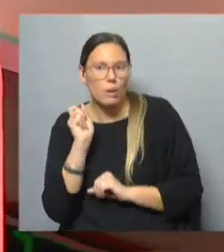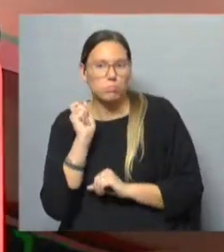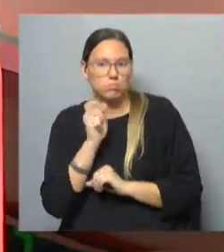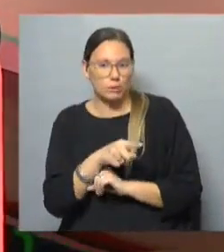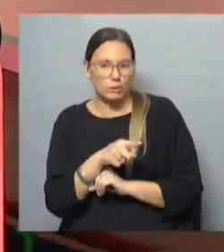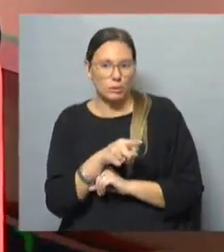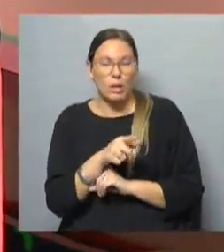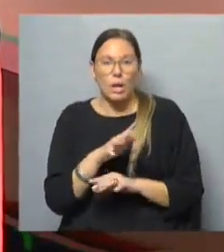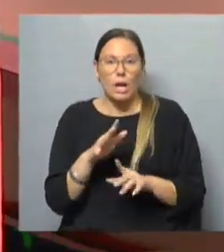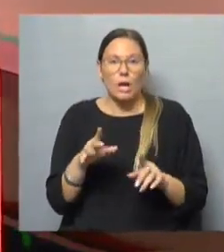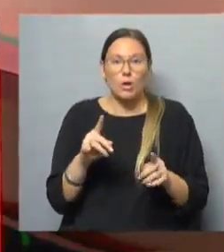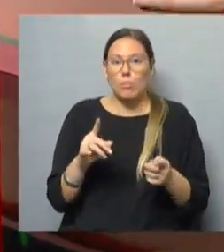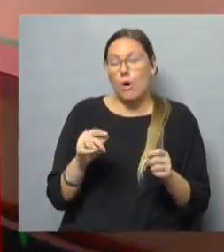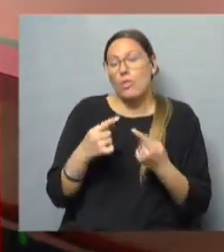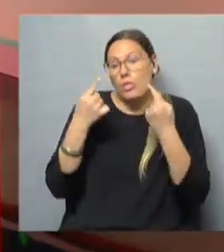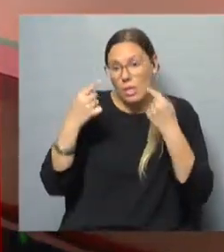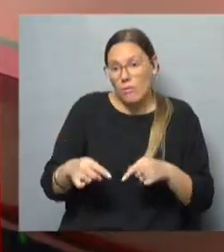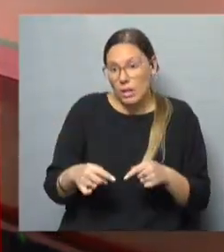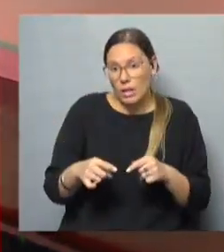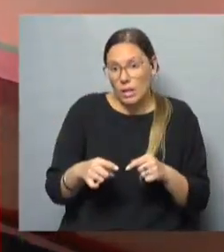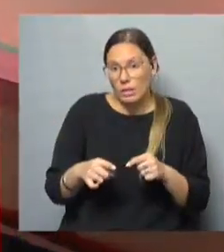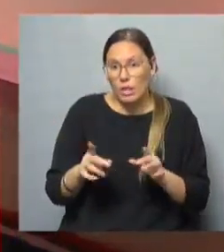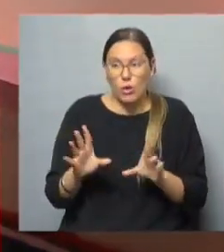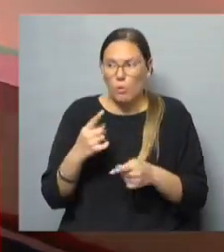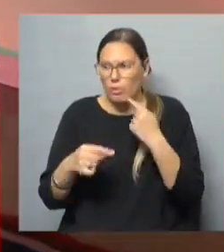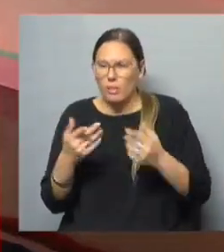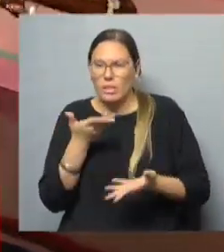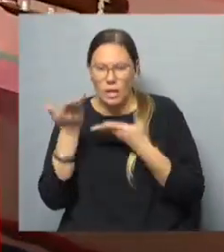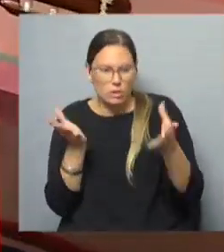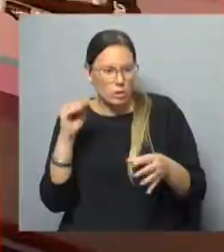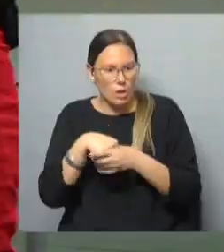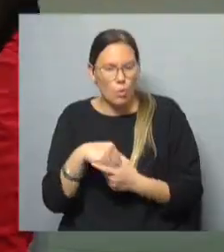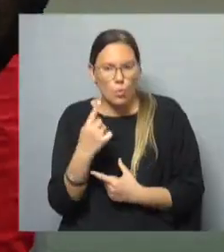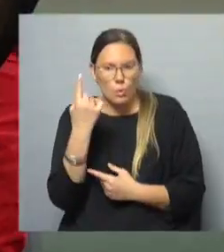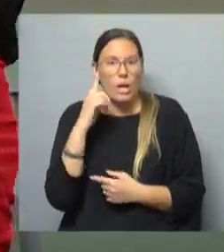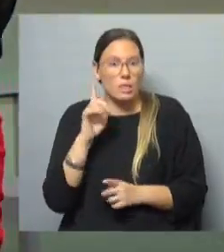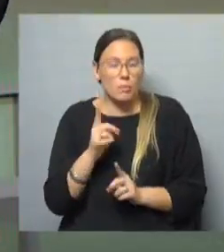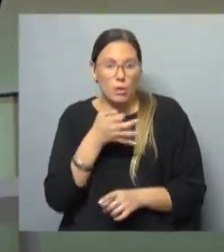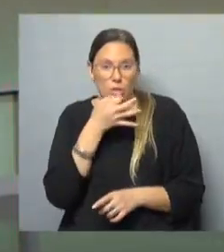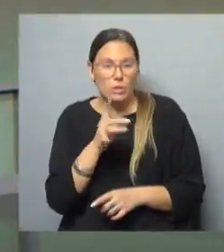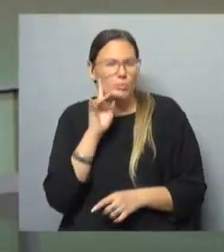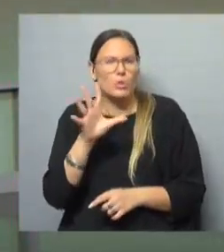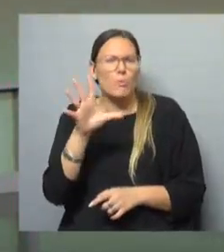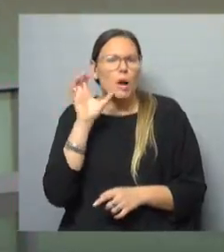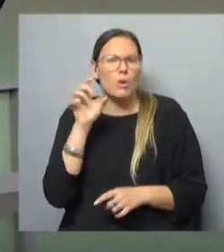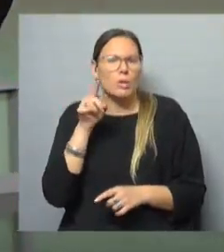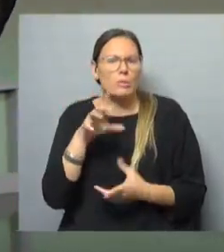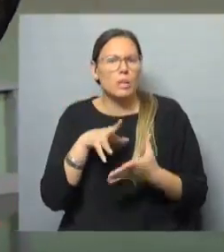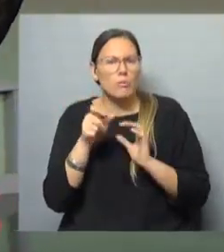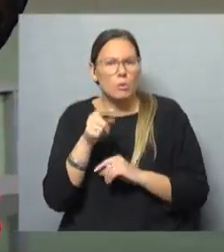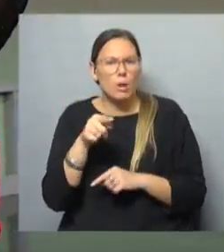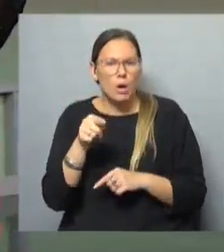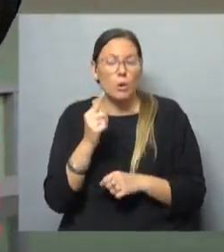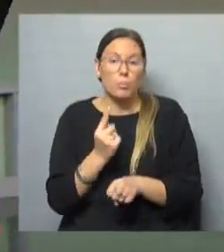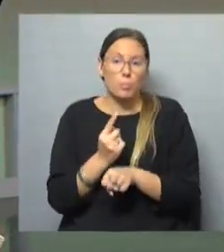no, yo, Nancy las Guerreras. Construida. ¿No? Muchas en una. Tremendo. Yo le tengo que confesar que no me acordaba de esa versión y hoy fui,